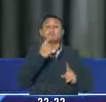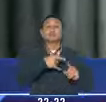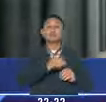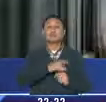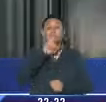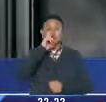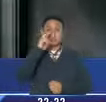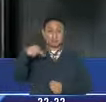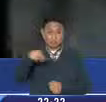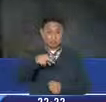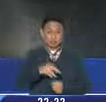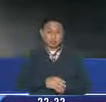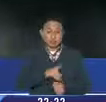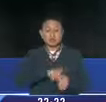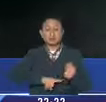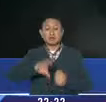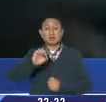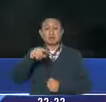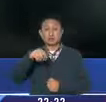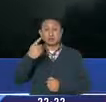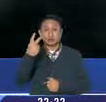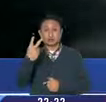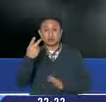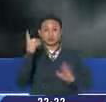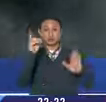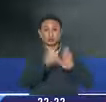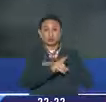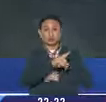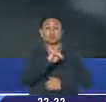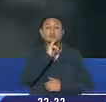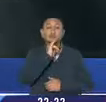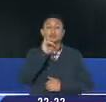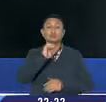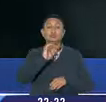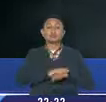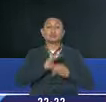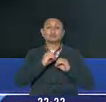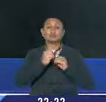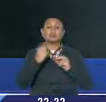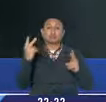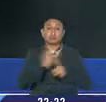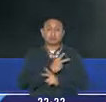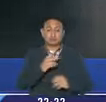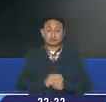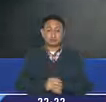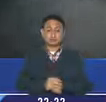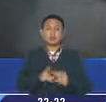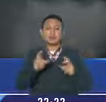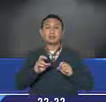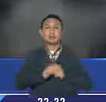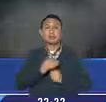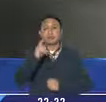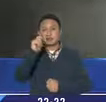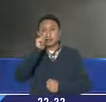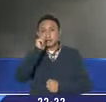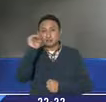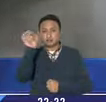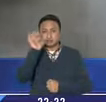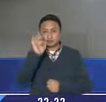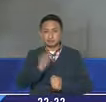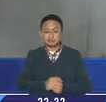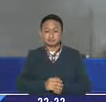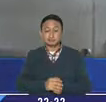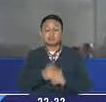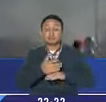Joaquín Guzmán López, son acusados en Estados Unidos por cargos de asociación delictuosa relacionados con drogas ilícitas. De acuerdo